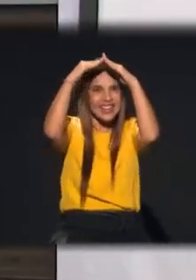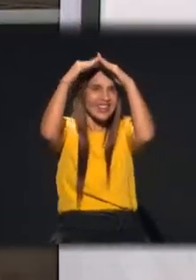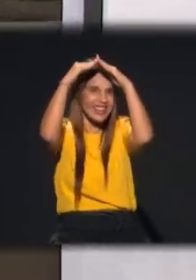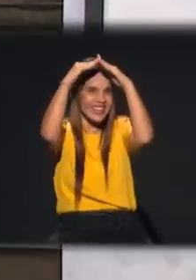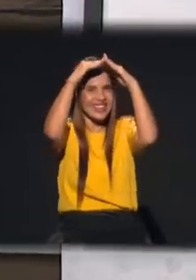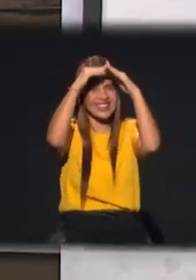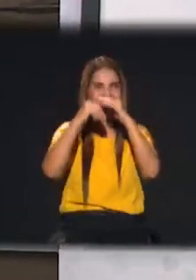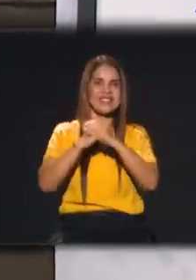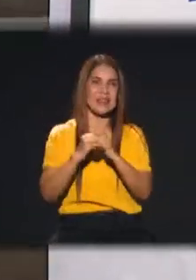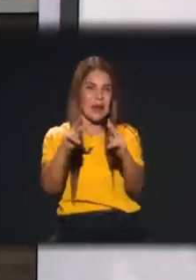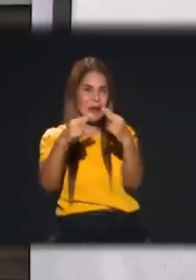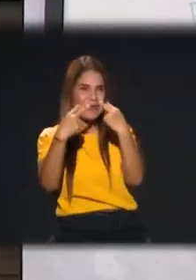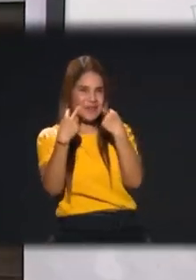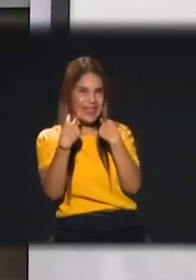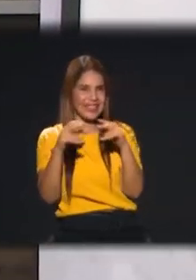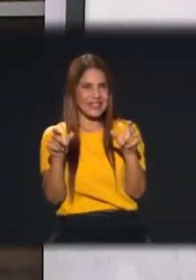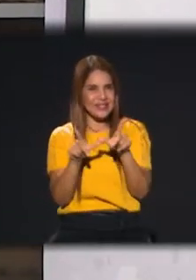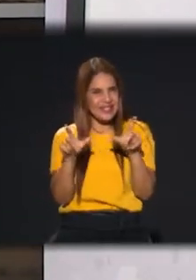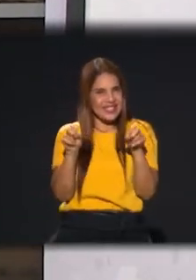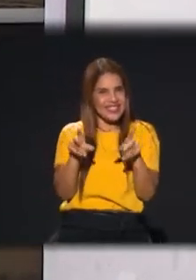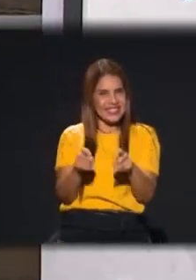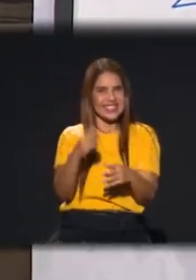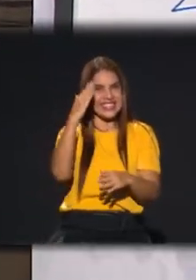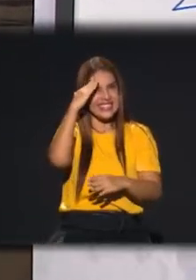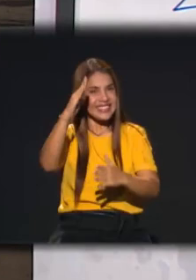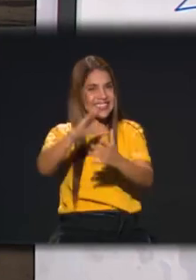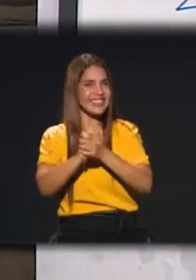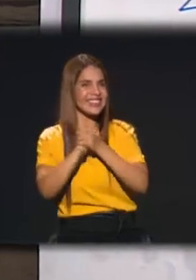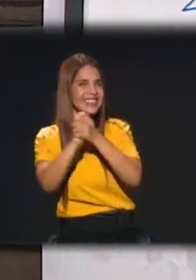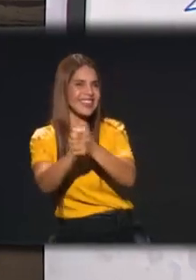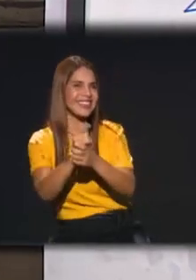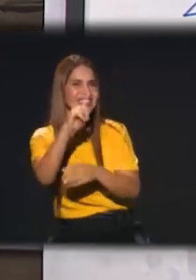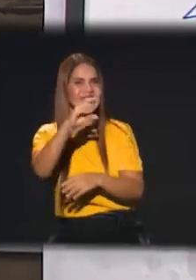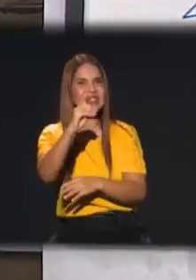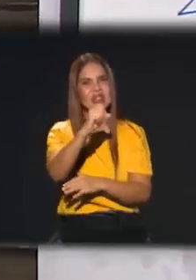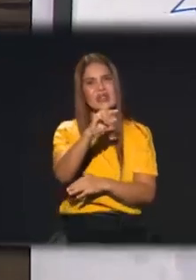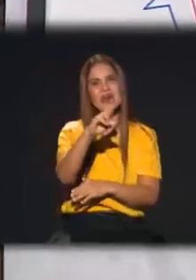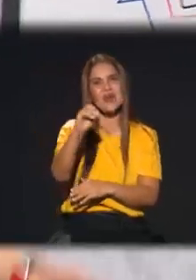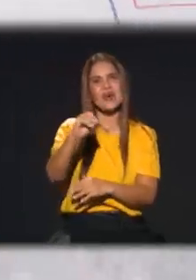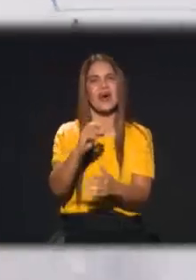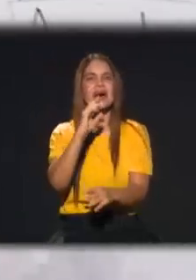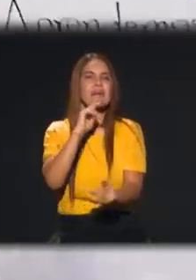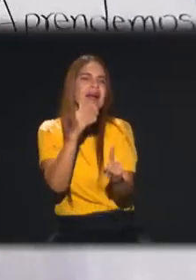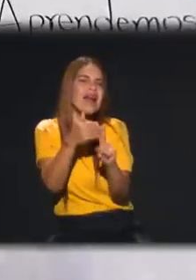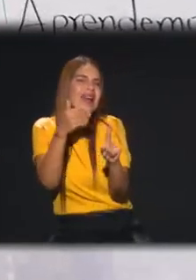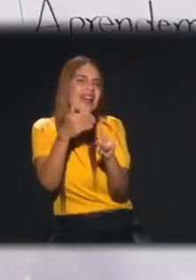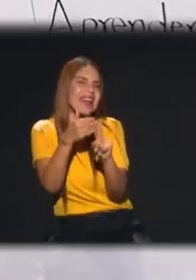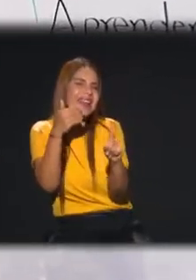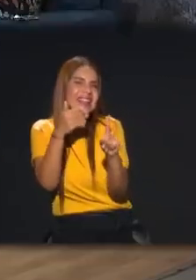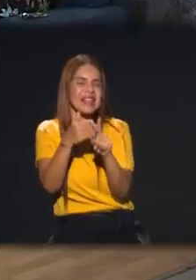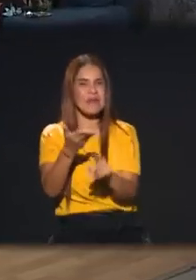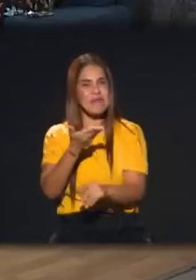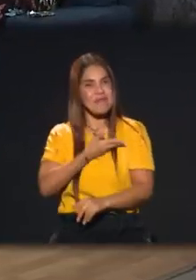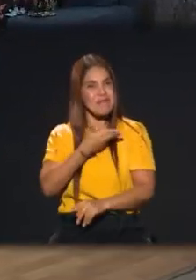está viendo allá. Saludo, doña Socorro, de verdad que me enamora. Un aplauso para